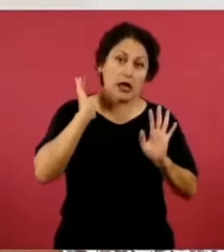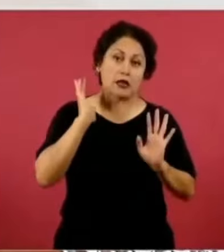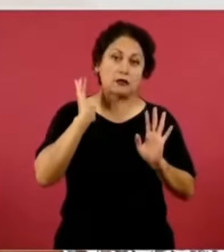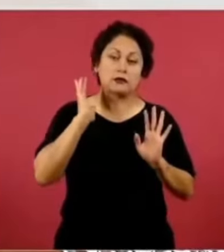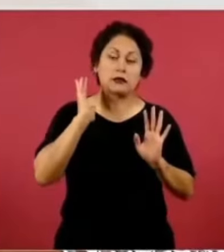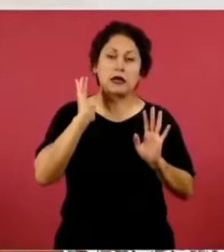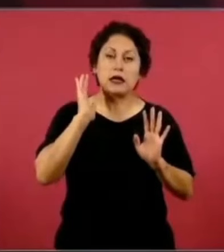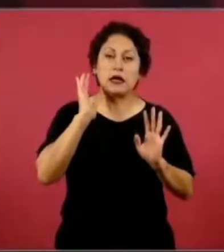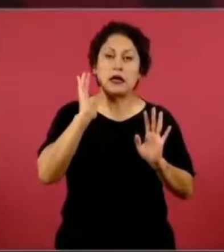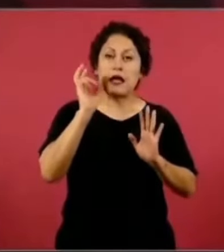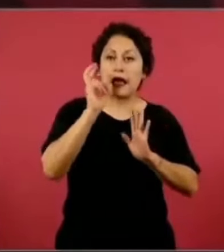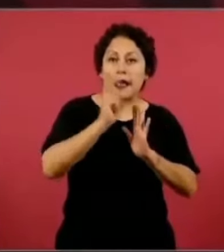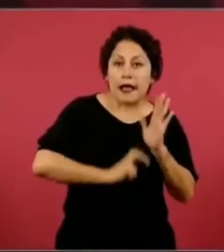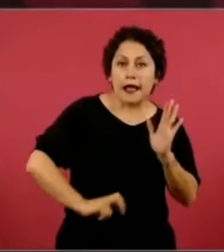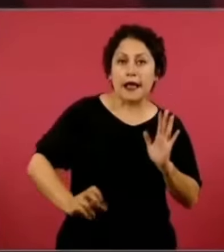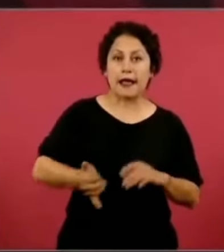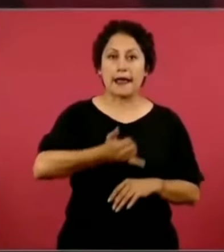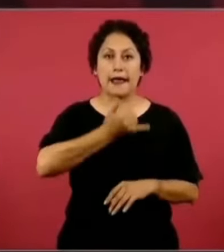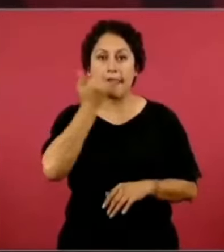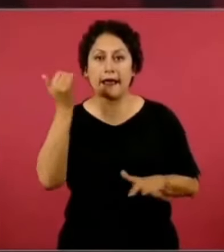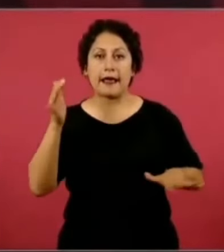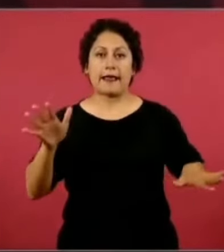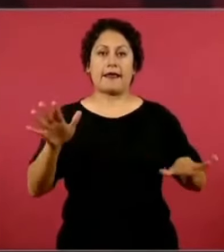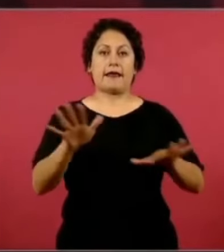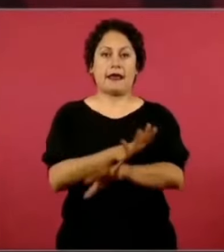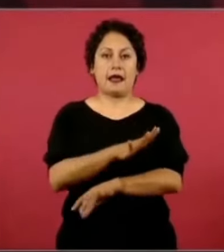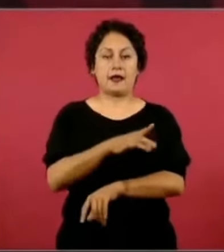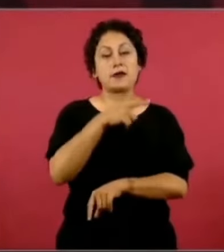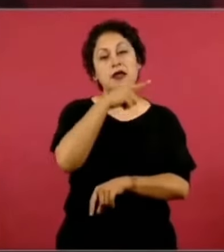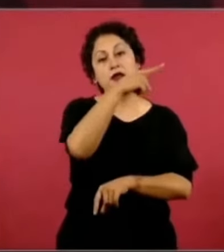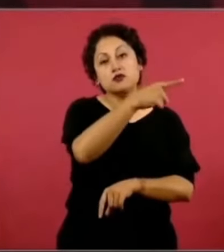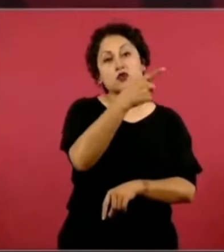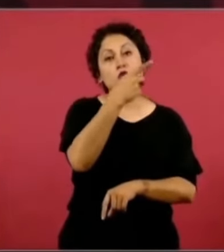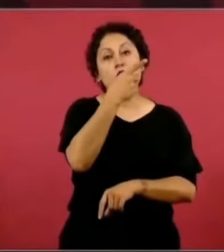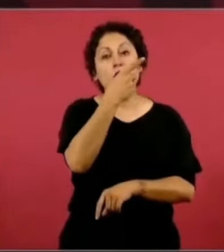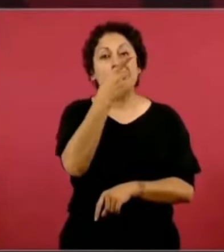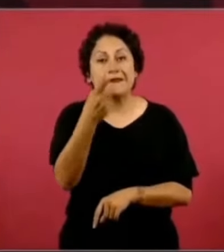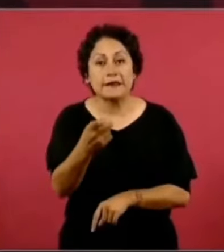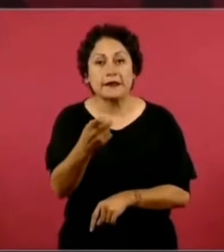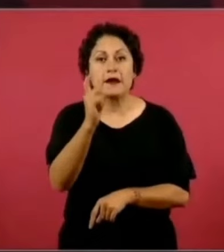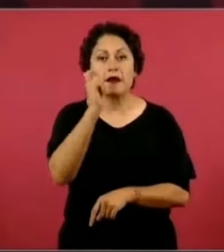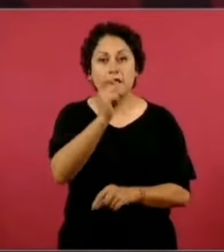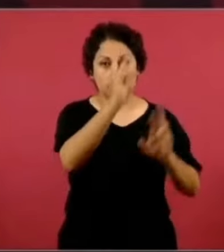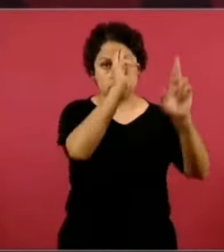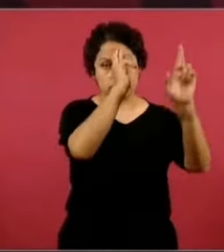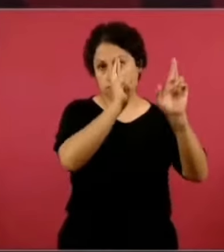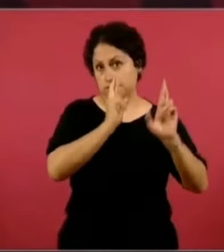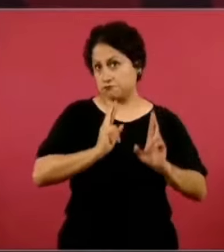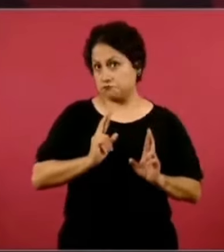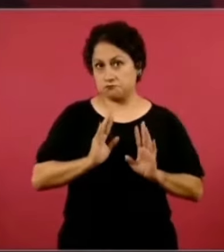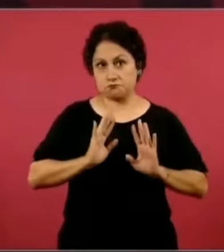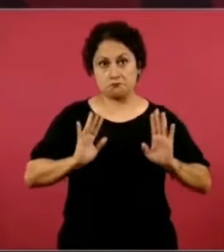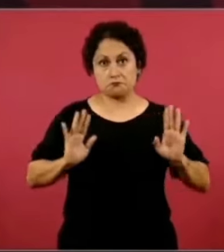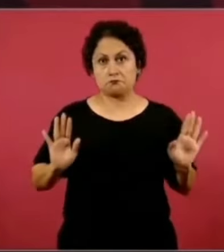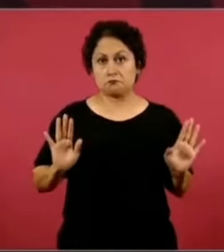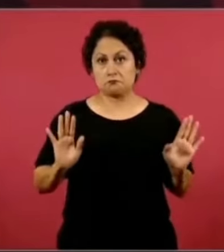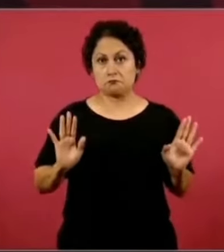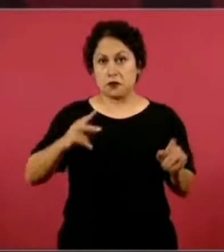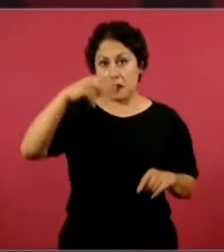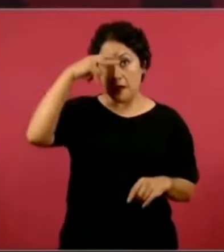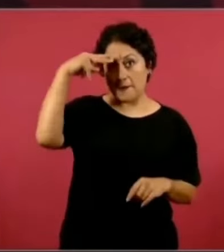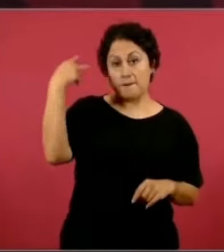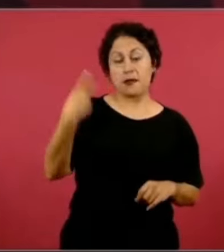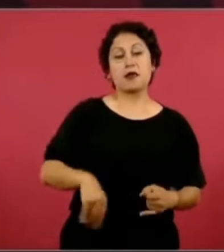de que van a ser respetos de la independencia de